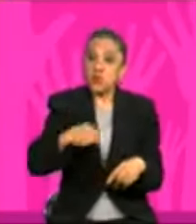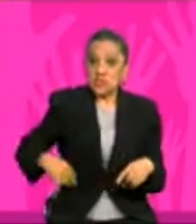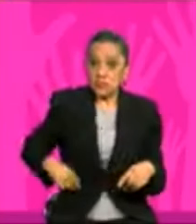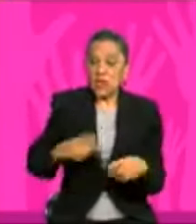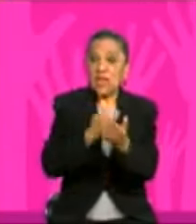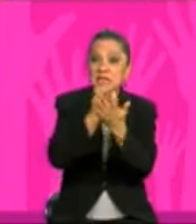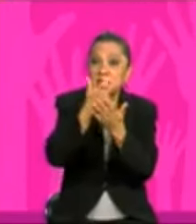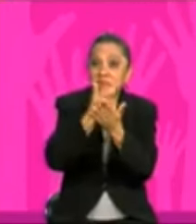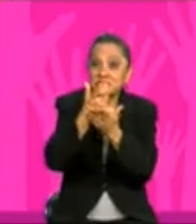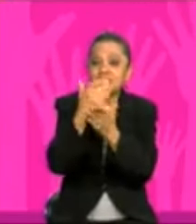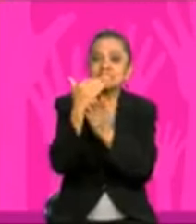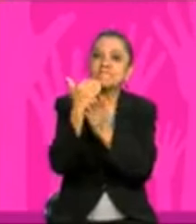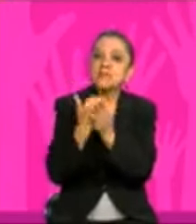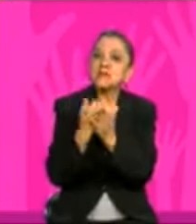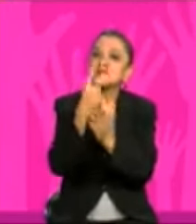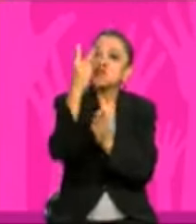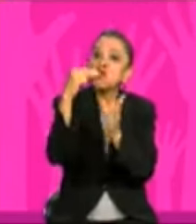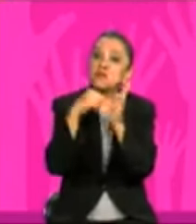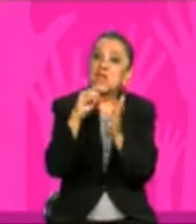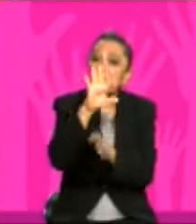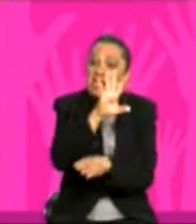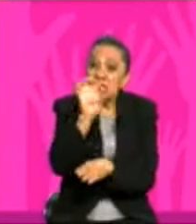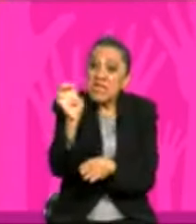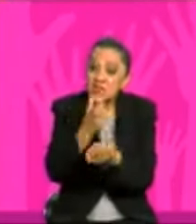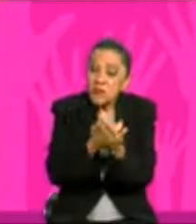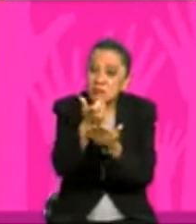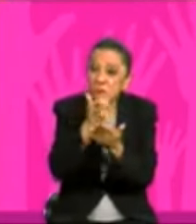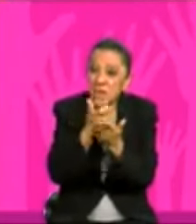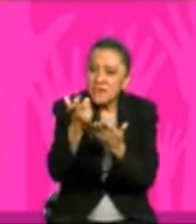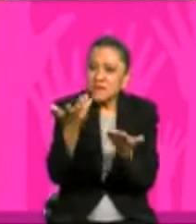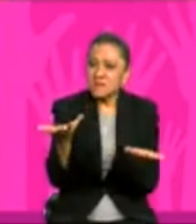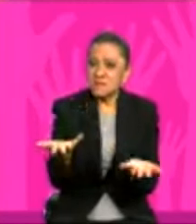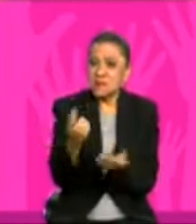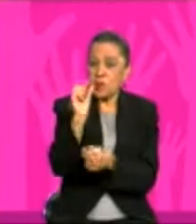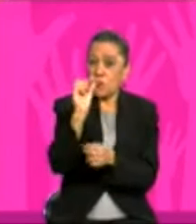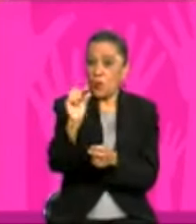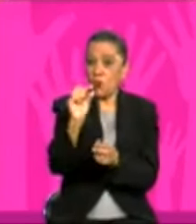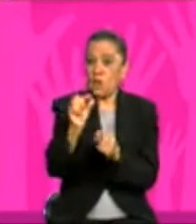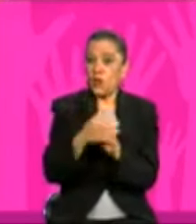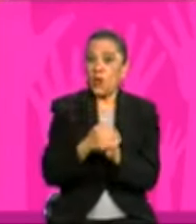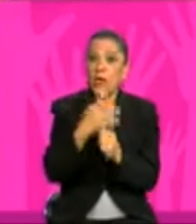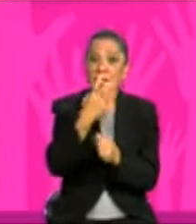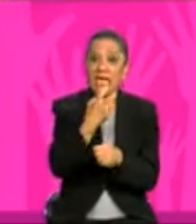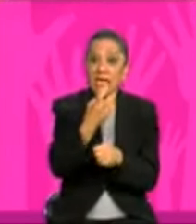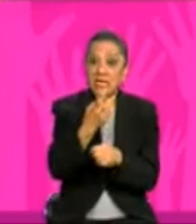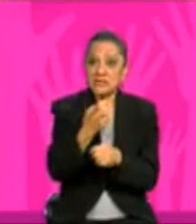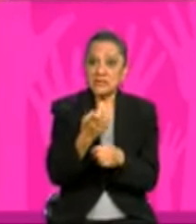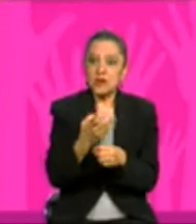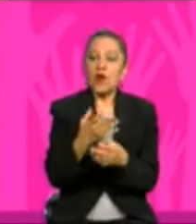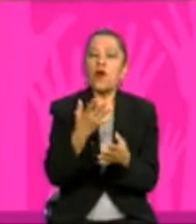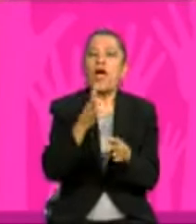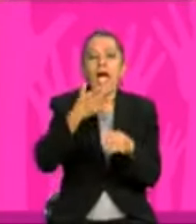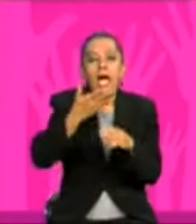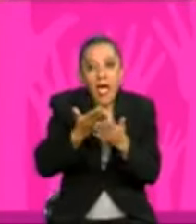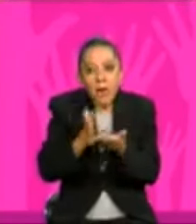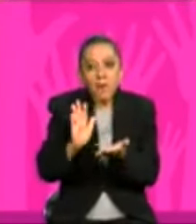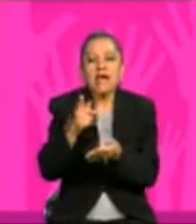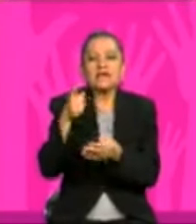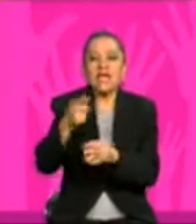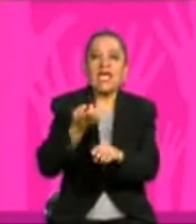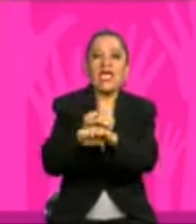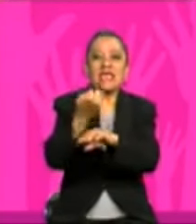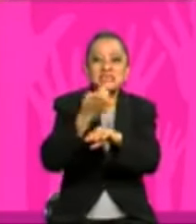menos de 2.500 pesos mensuales en algunos municipios. Estos salarios son subsidiados por el estado